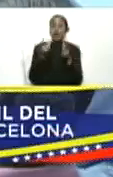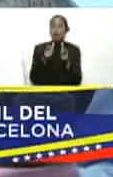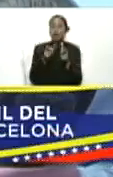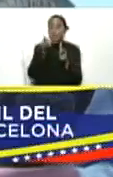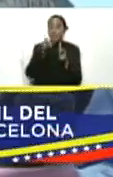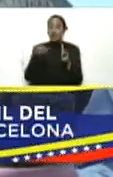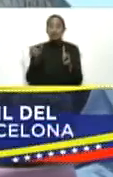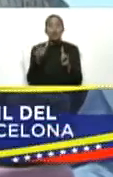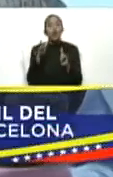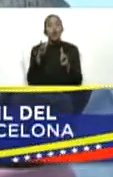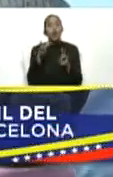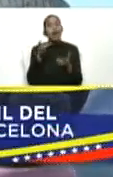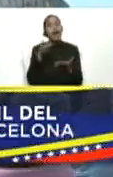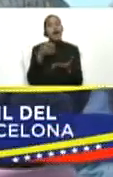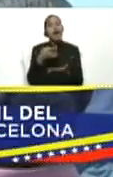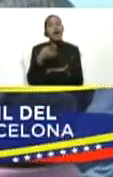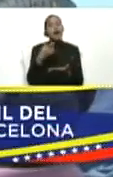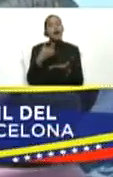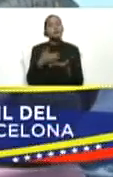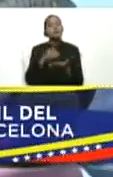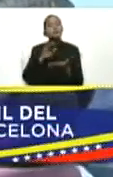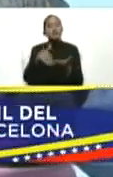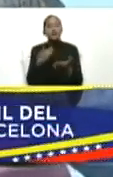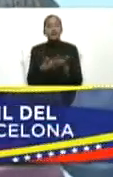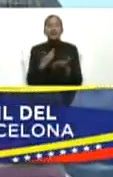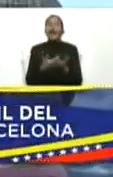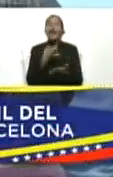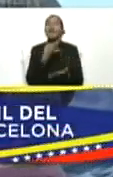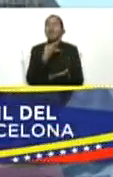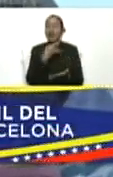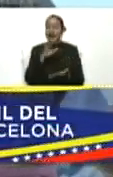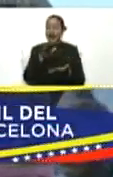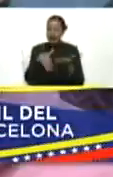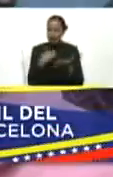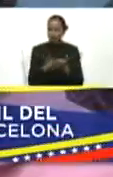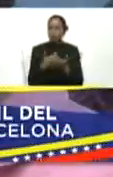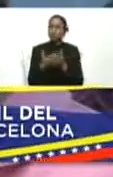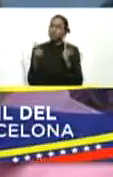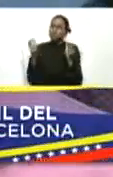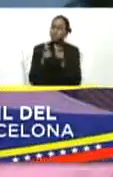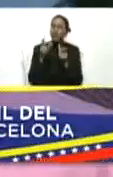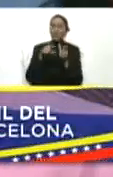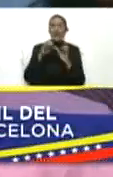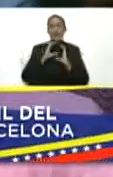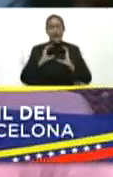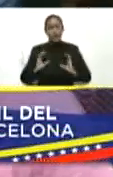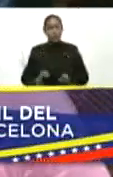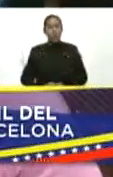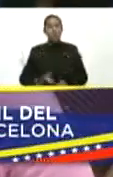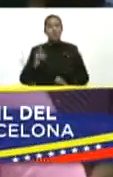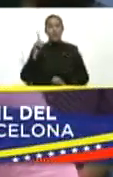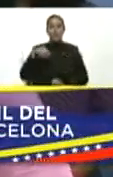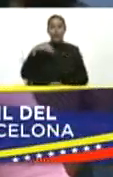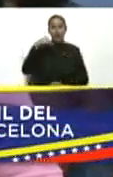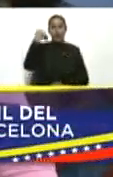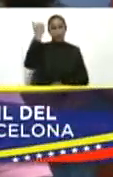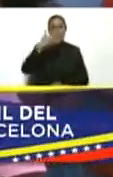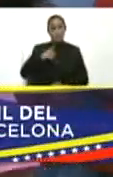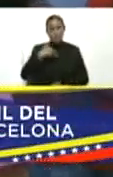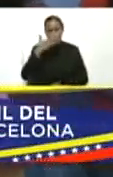evangélicas, con curas y sacerdotes católicos de base de todo el país, con musulmanes, con